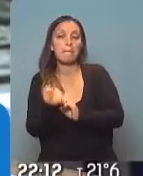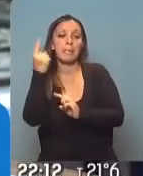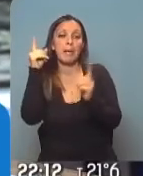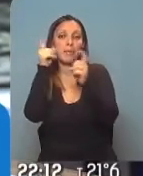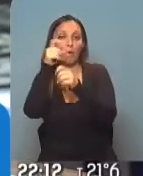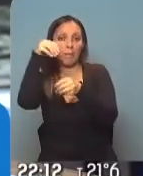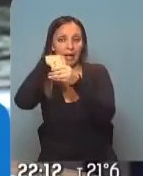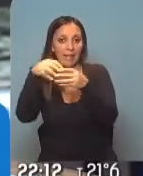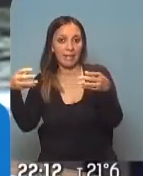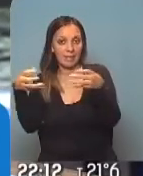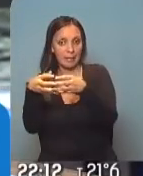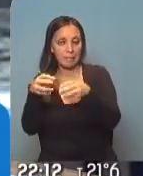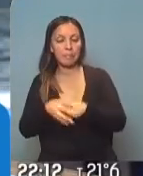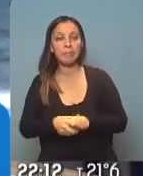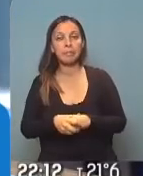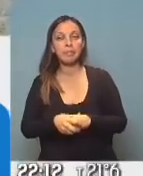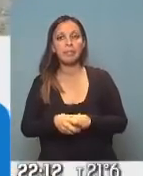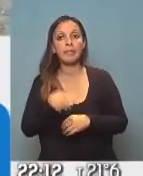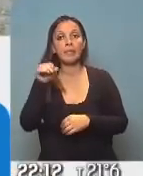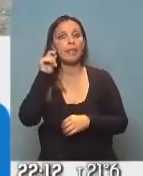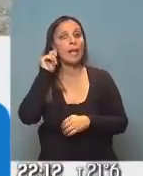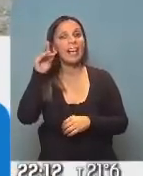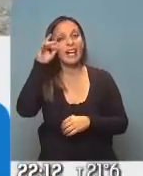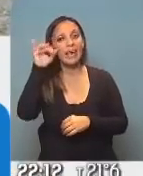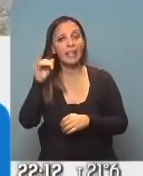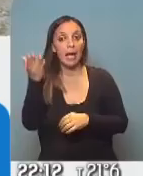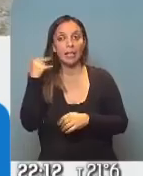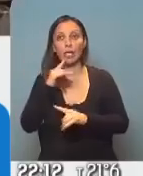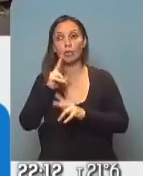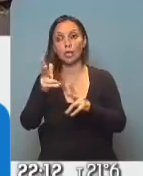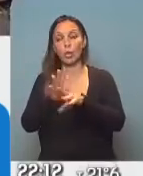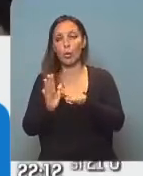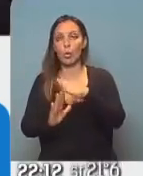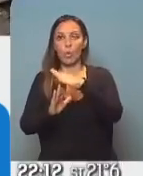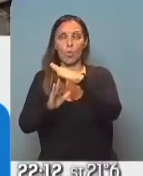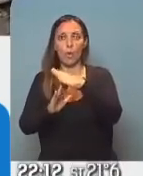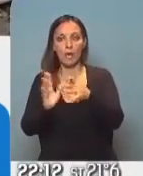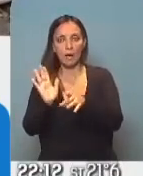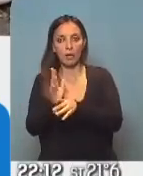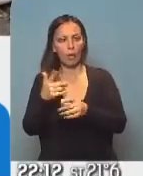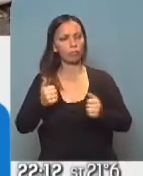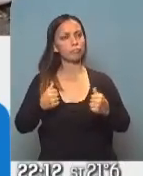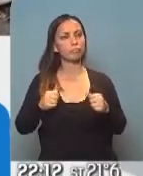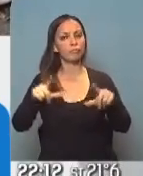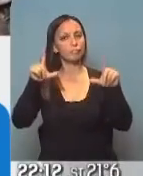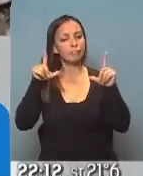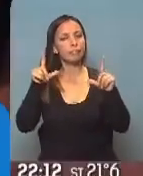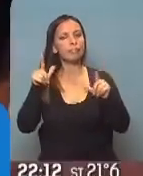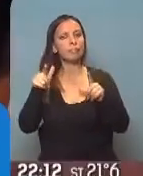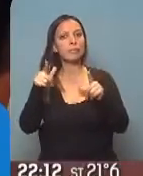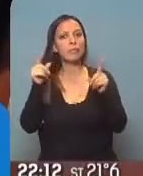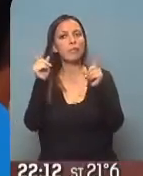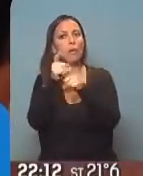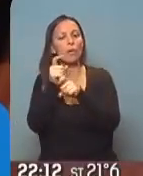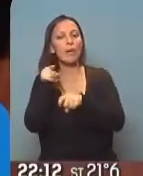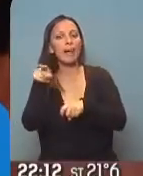que se encuentra Paulo Guedes, donde aparecía como un superministro, donde la impronta que le iba a traer era el tema de él iba a